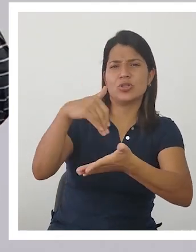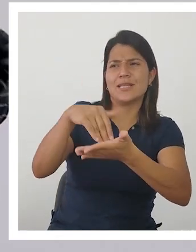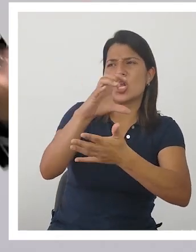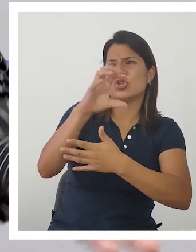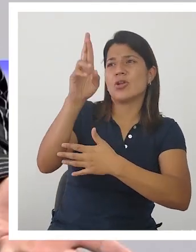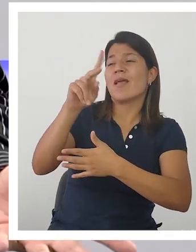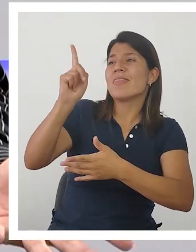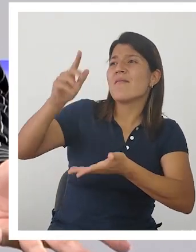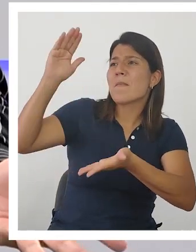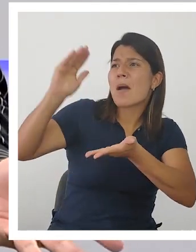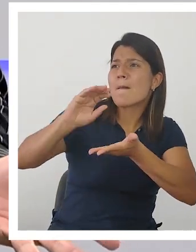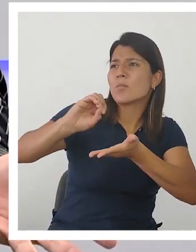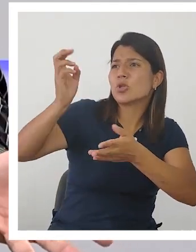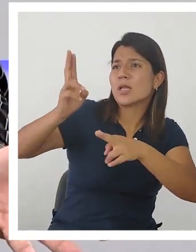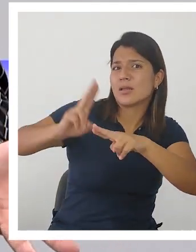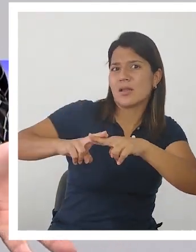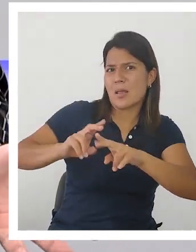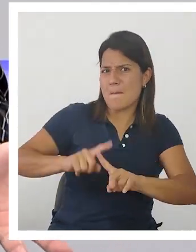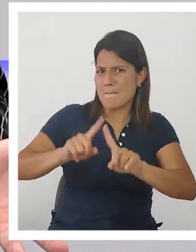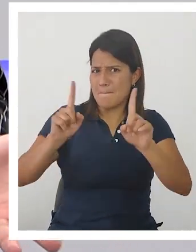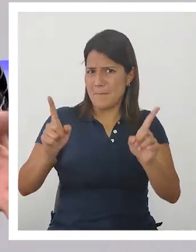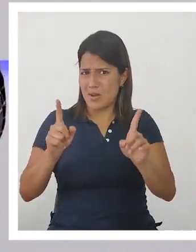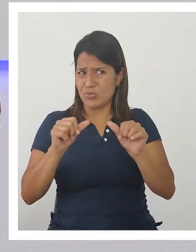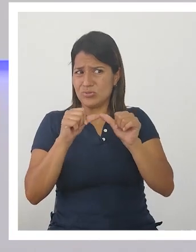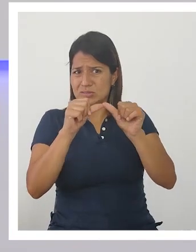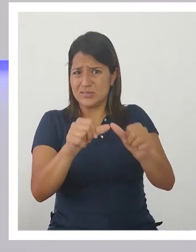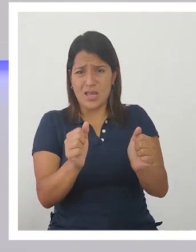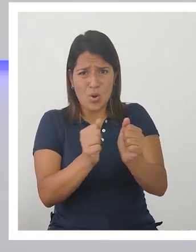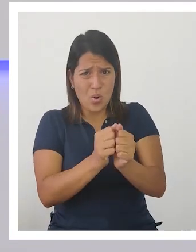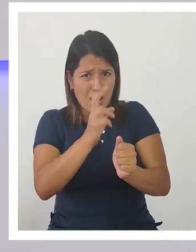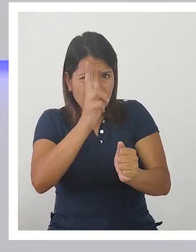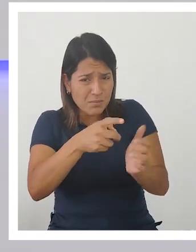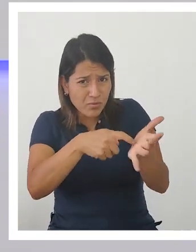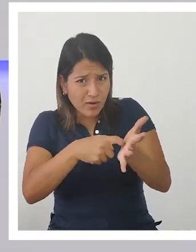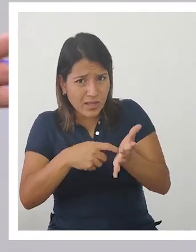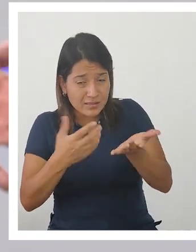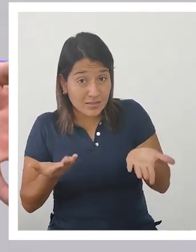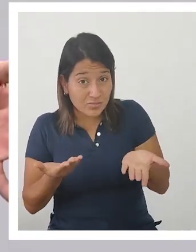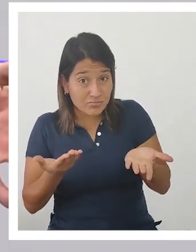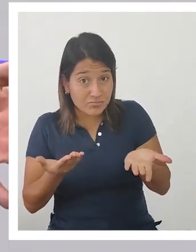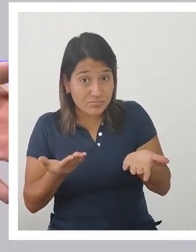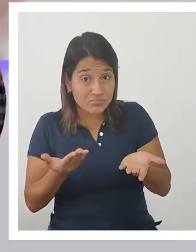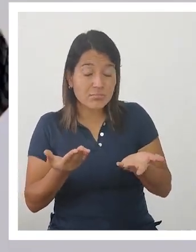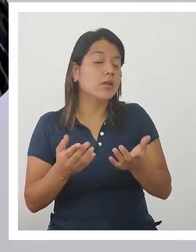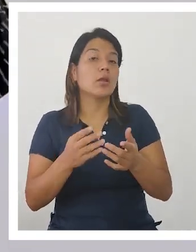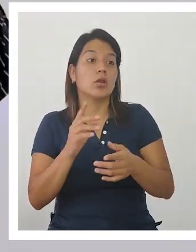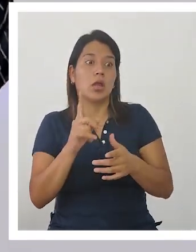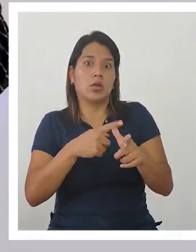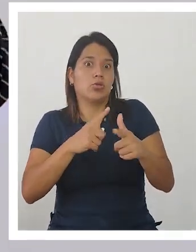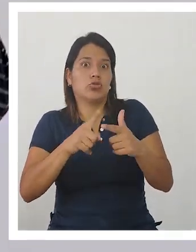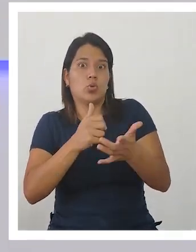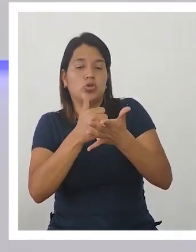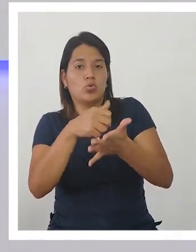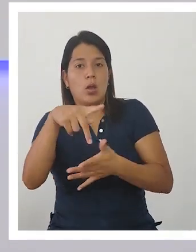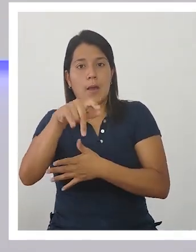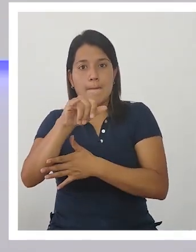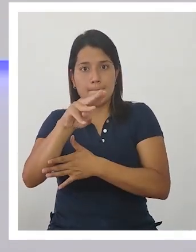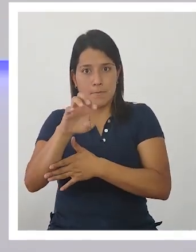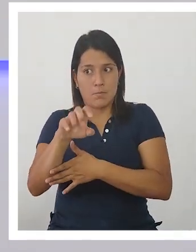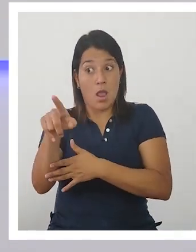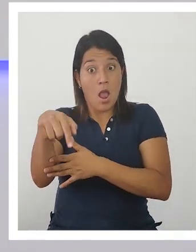mismo, van a seguir con las mismas políticas, ¿ok? Porque el Banco Central puede cumplir su función y bajarla perfectamente. Ellos pueden bajar hasta